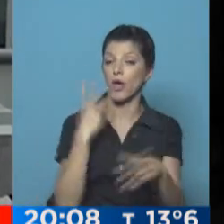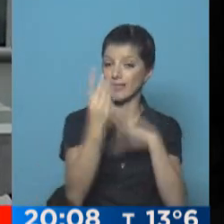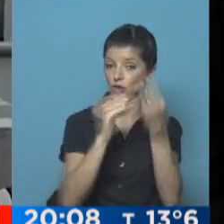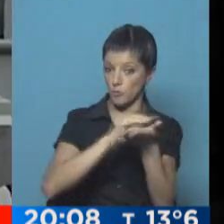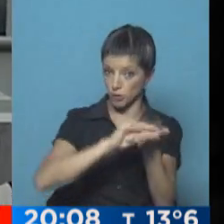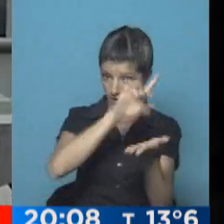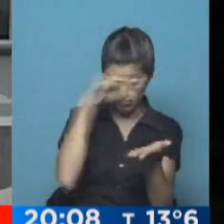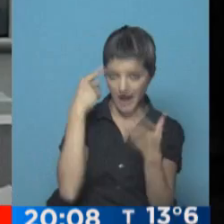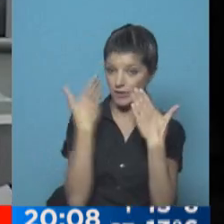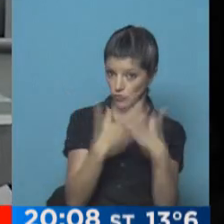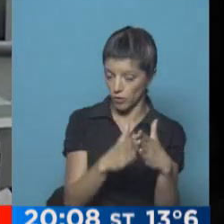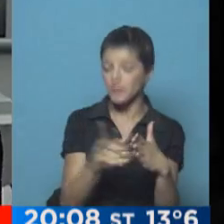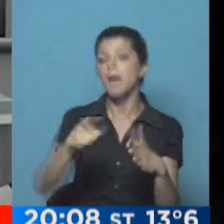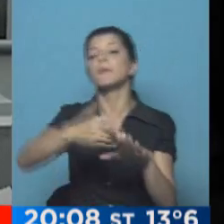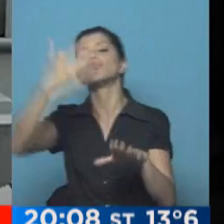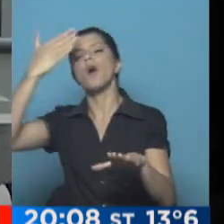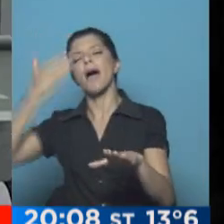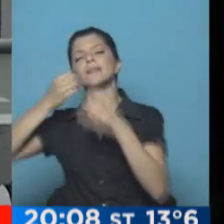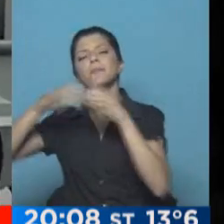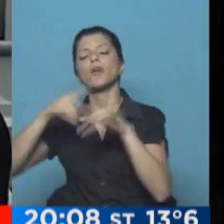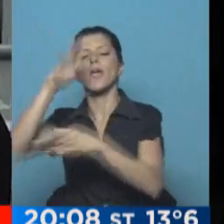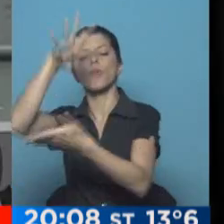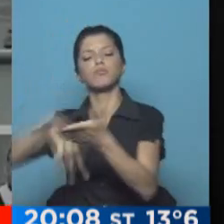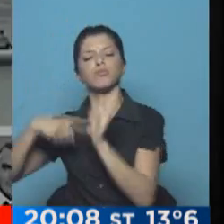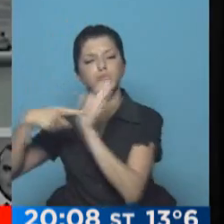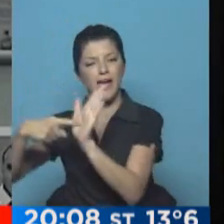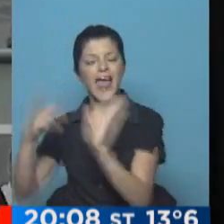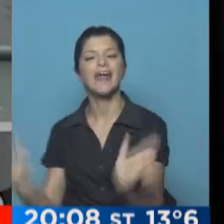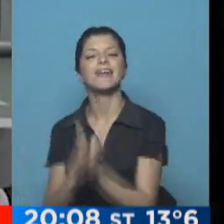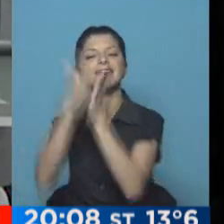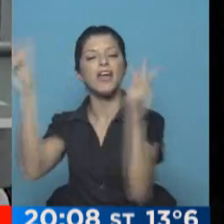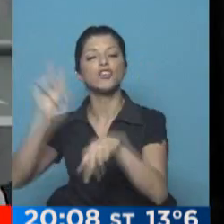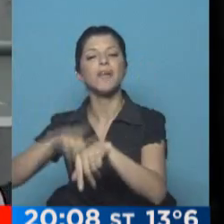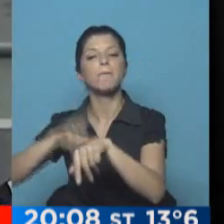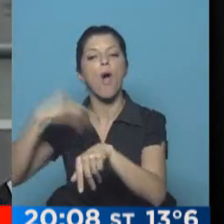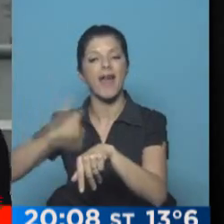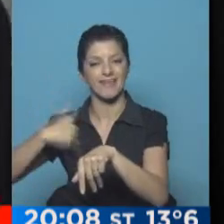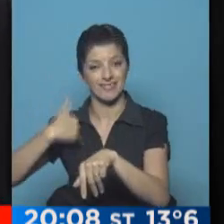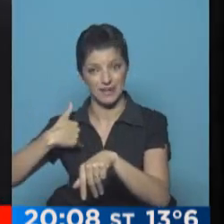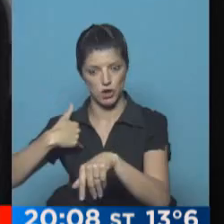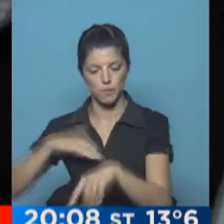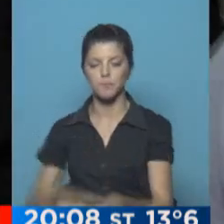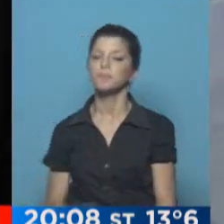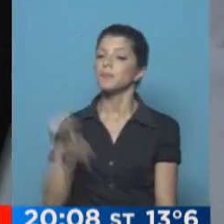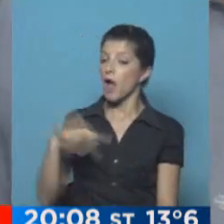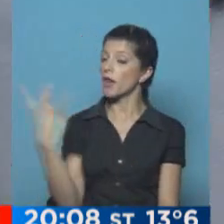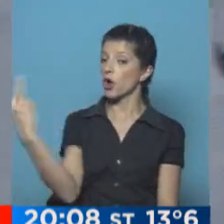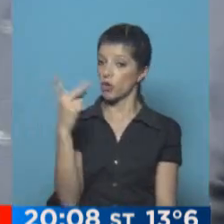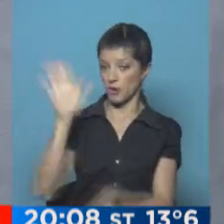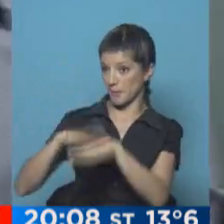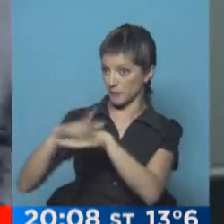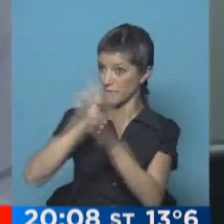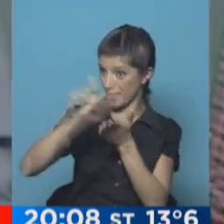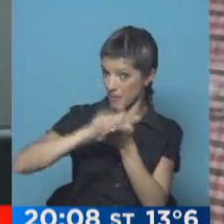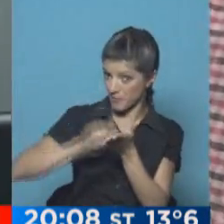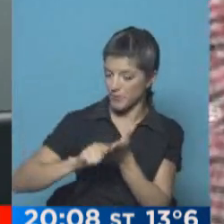Buenos Aires, tuvo un comienzo, tuvo una nota precisamente, como decían ustedes, en el diario Tiempo Argentino, y estamos con los dos autores que